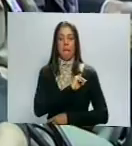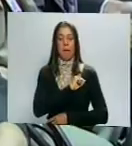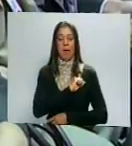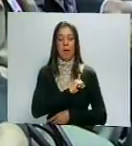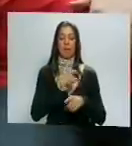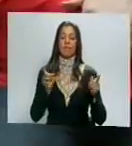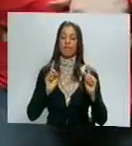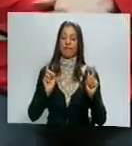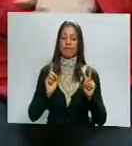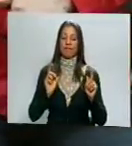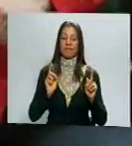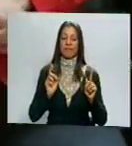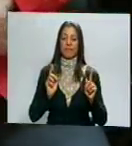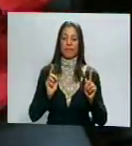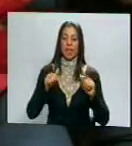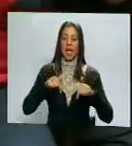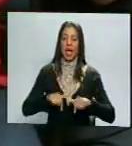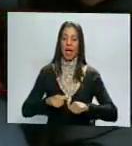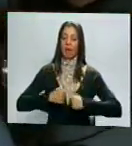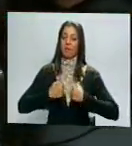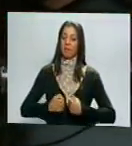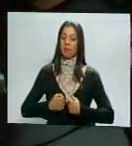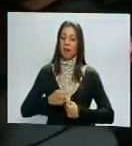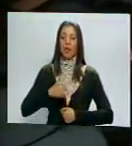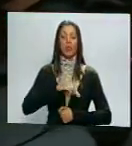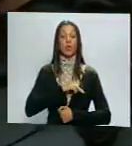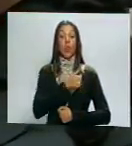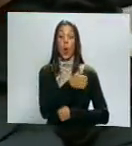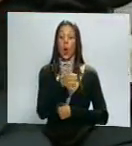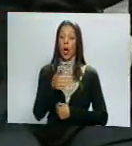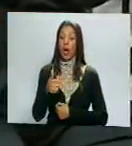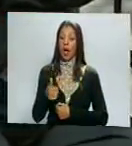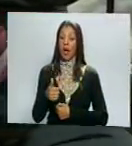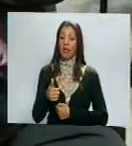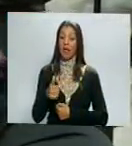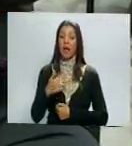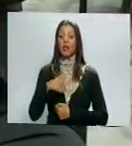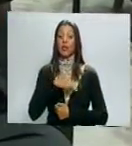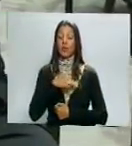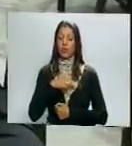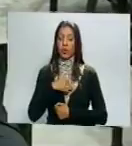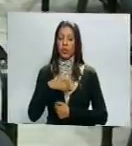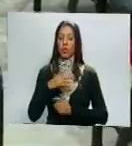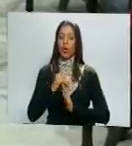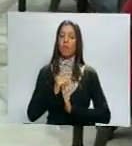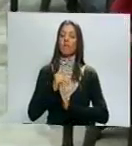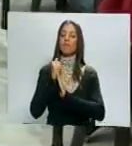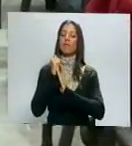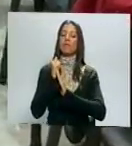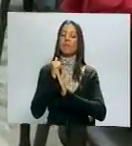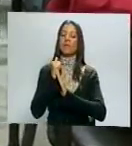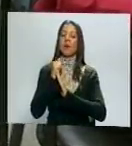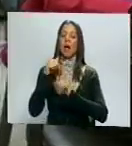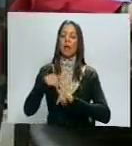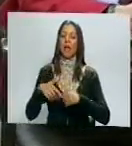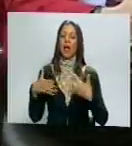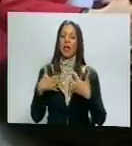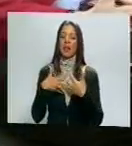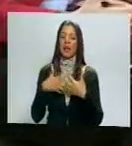asustar. Aquí estaremos cada uno de nosotros, y nos corresponde a nosotros estar al frente de esta